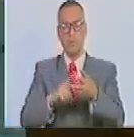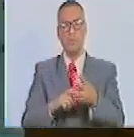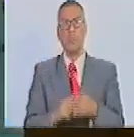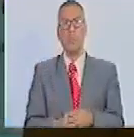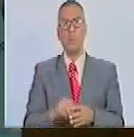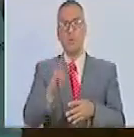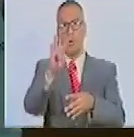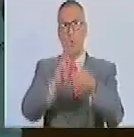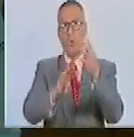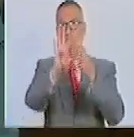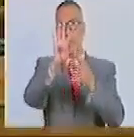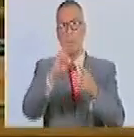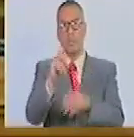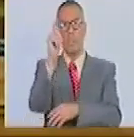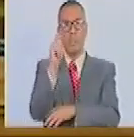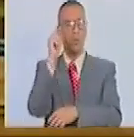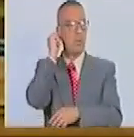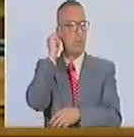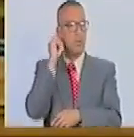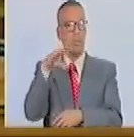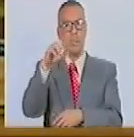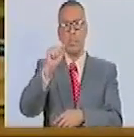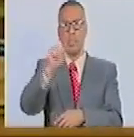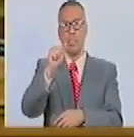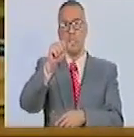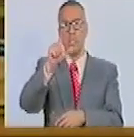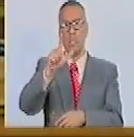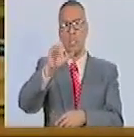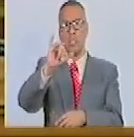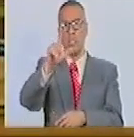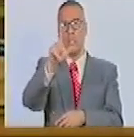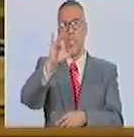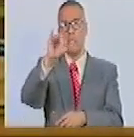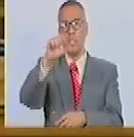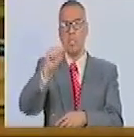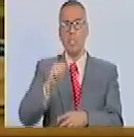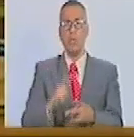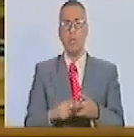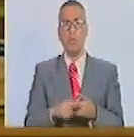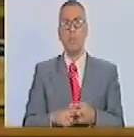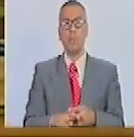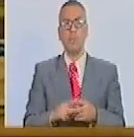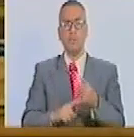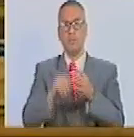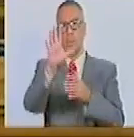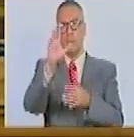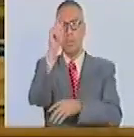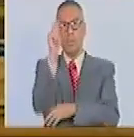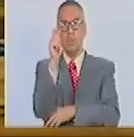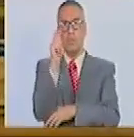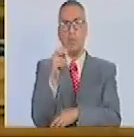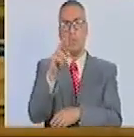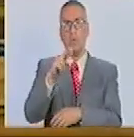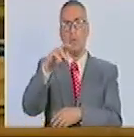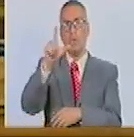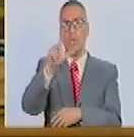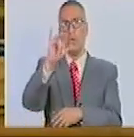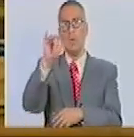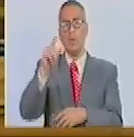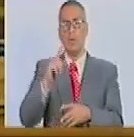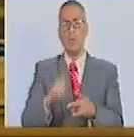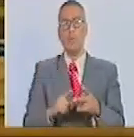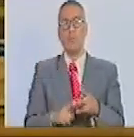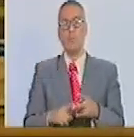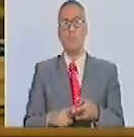Cuarta, diputada Cilia Flores de Maduro. Quinta, diputada Nosliu